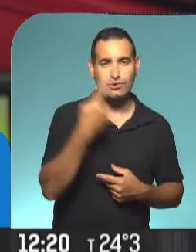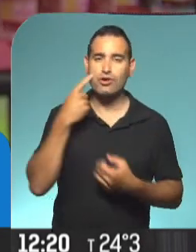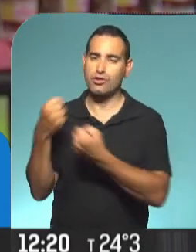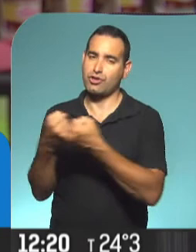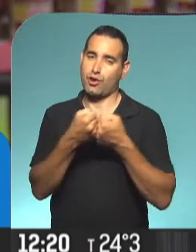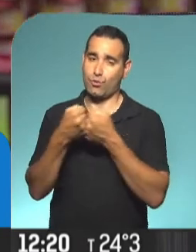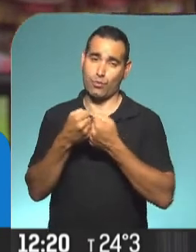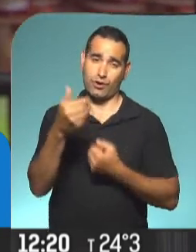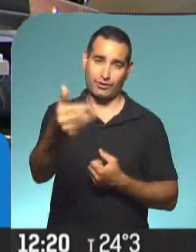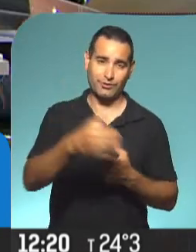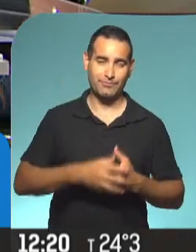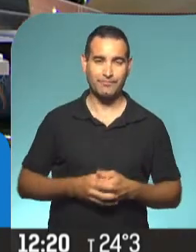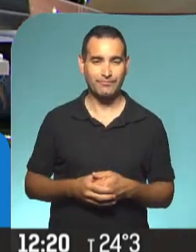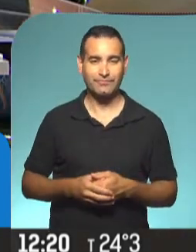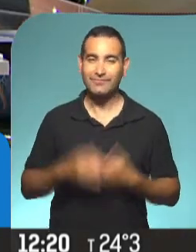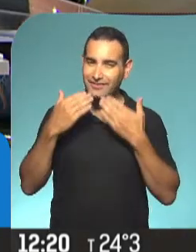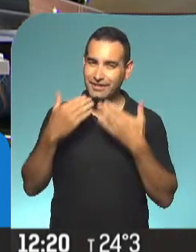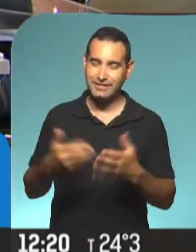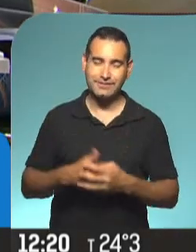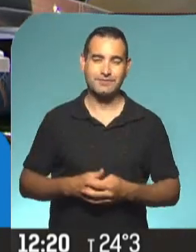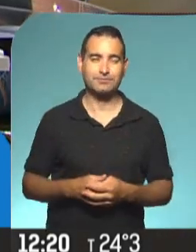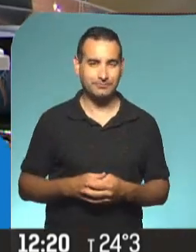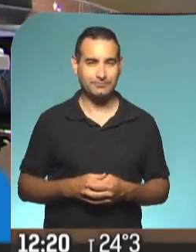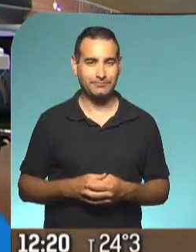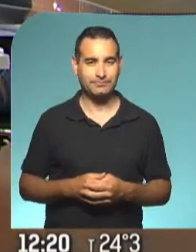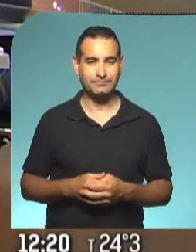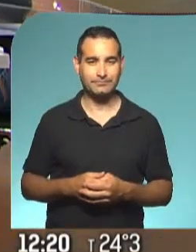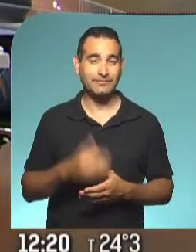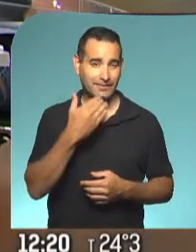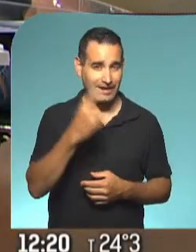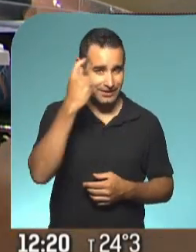cara a lo que viene al futuro. Muy bien. Gracias, Florencia. Por favor, Gracias, gracias a Raúl. ustedes. Nos reencontramos un ratito. Seguimos